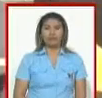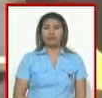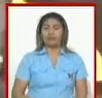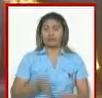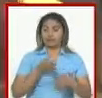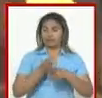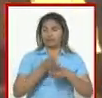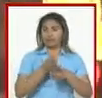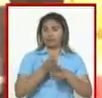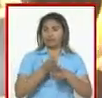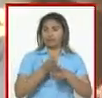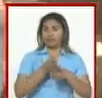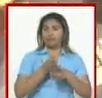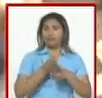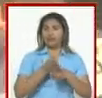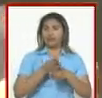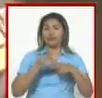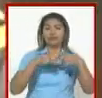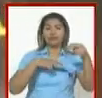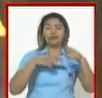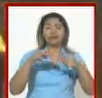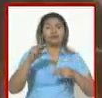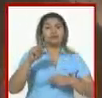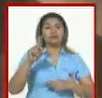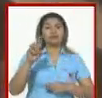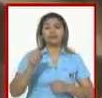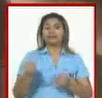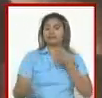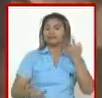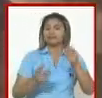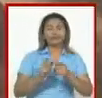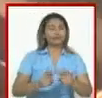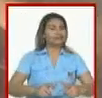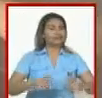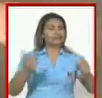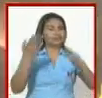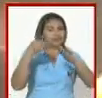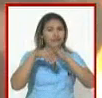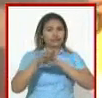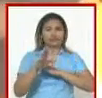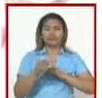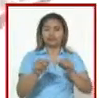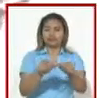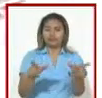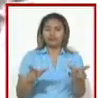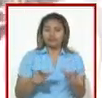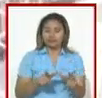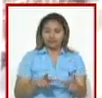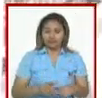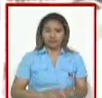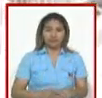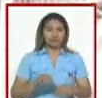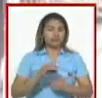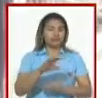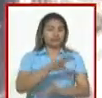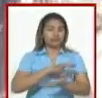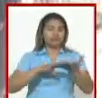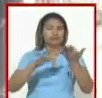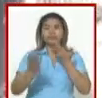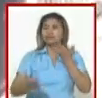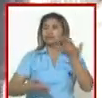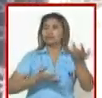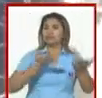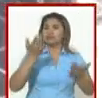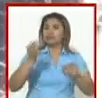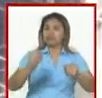madera para muebles de melamina mdf ardían en gran cantidad en el interior de este establecimiento el intenso fuego que se